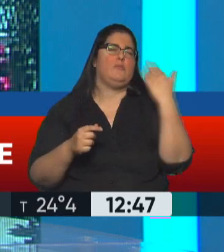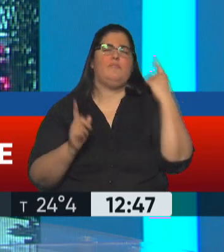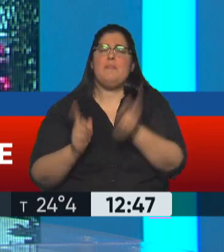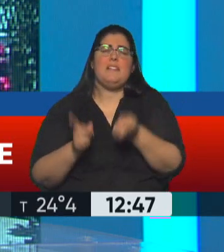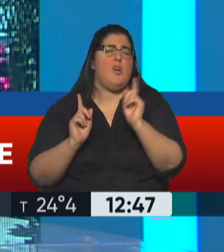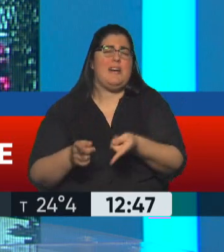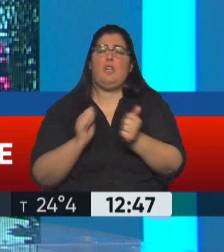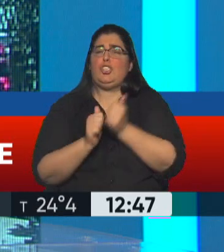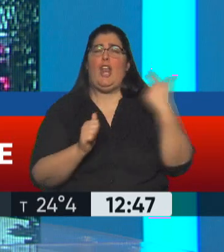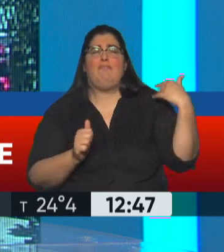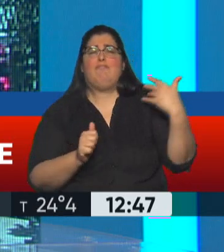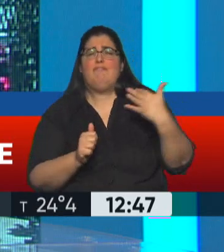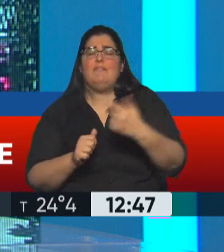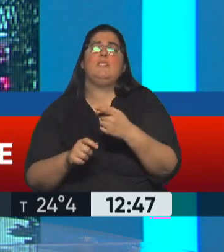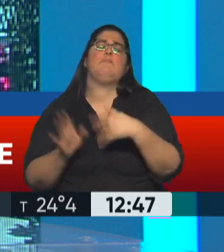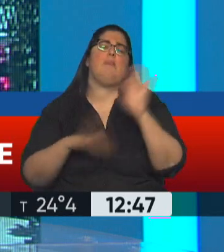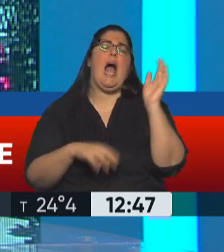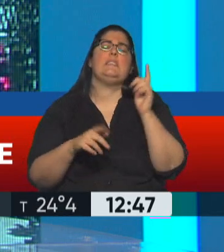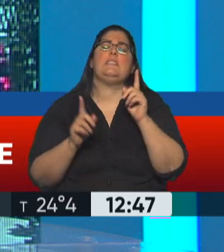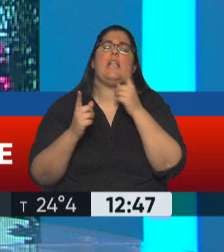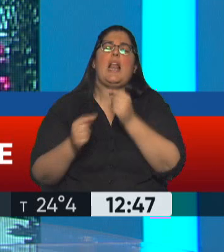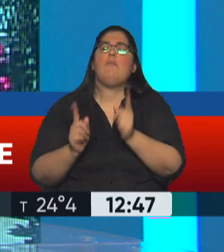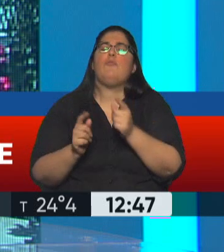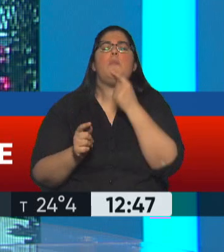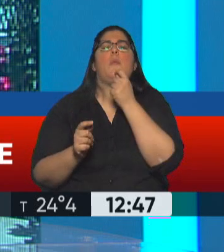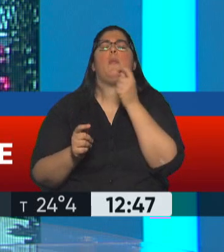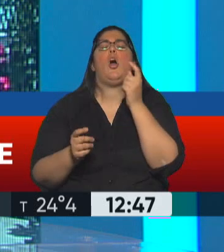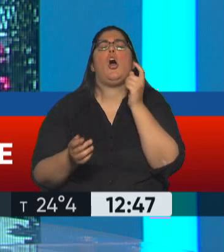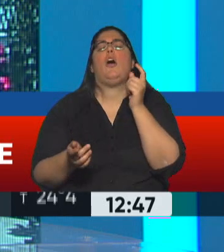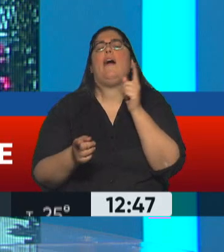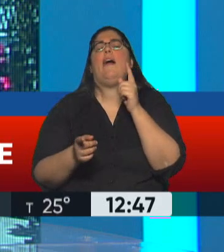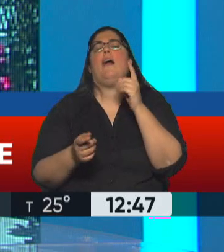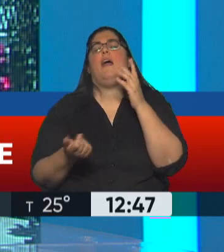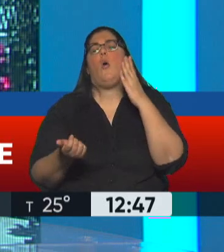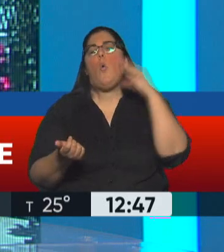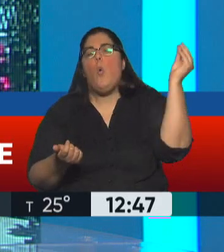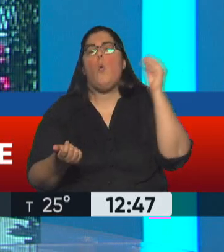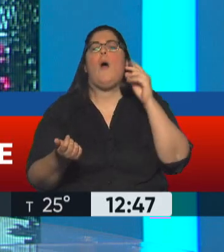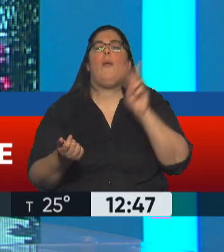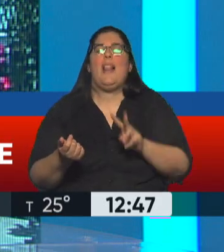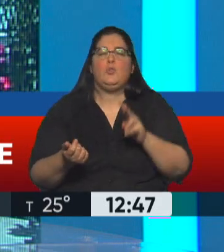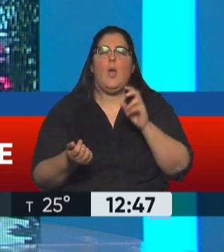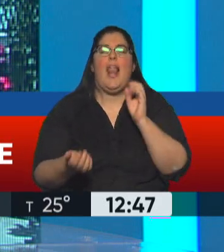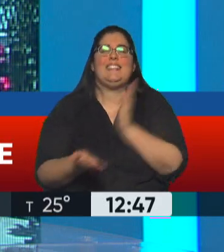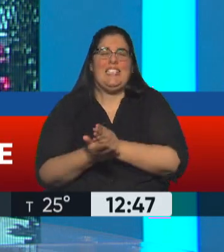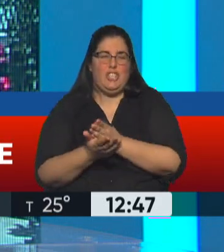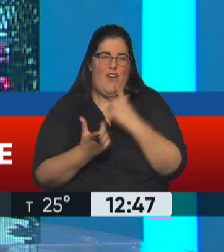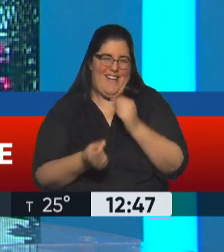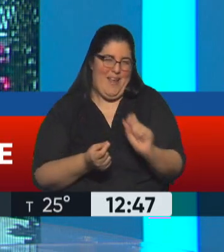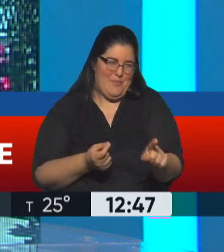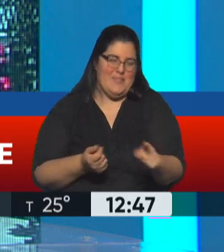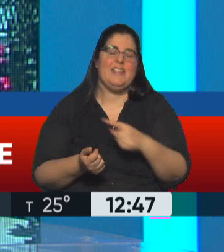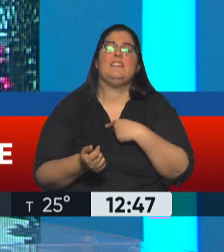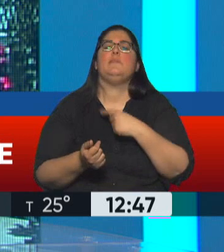más coyunturales, que entre los reclamos históricos está el tema de las sanciones económicas, Venezuela, Cuba, también el tema de por ejemplo, la